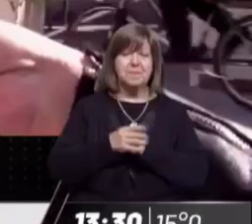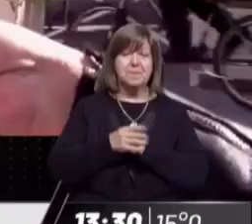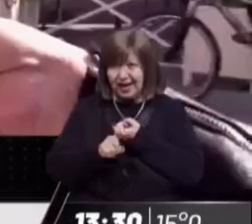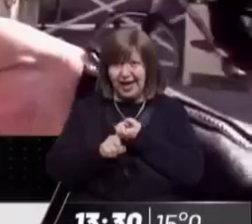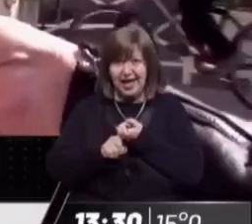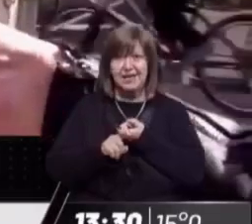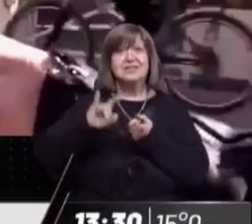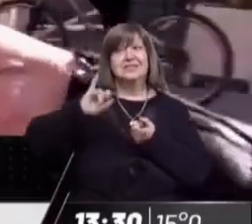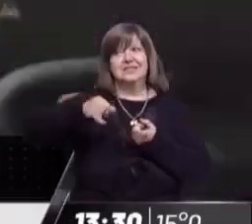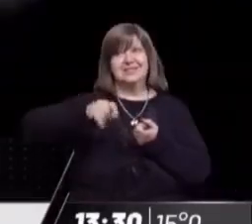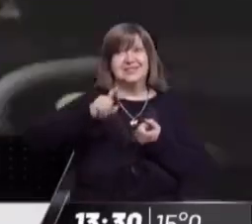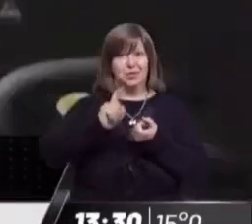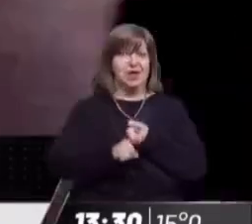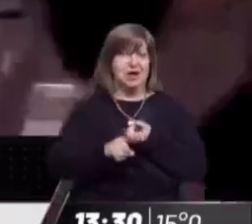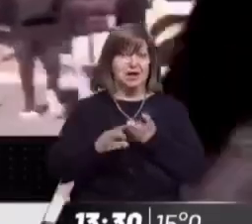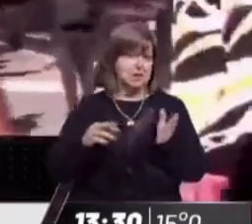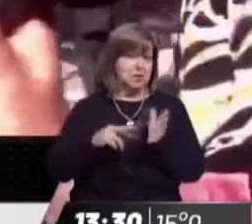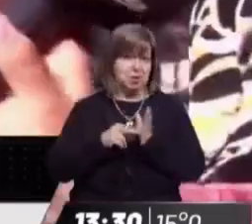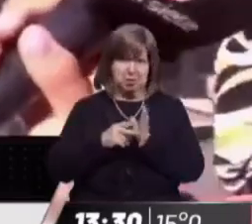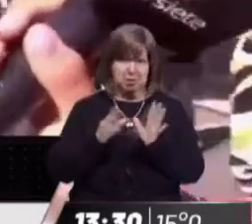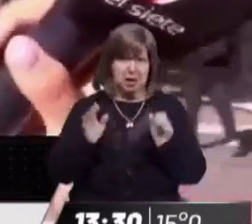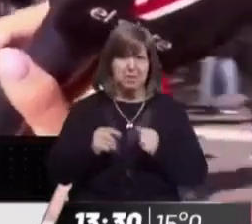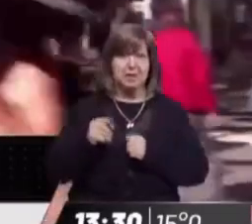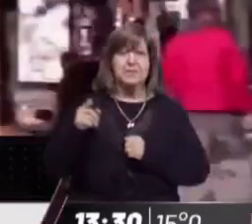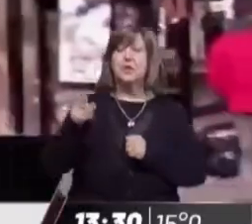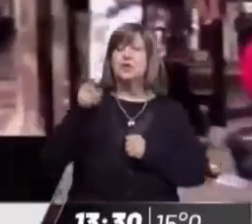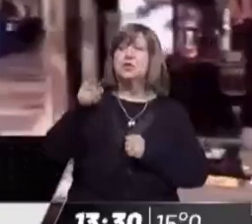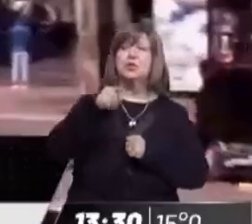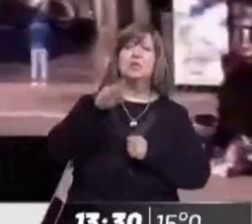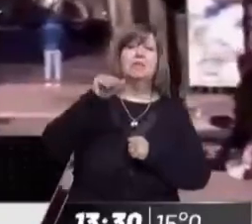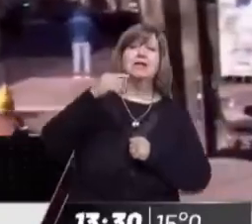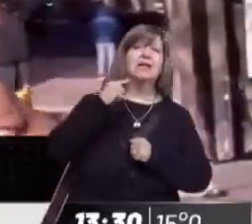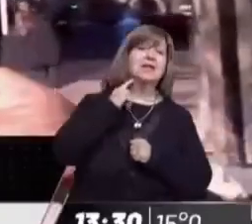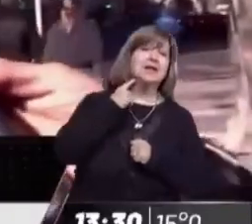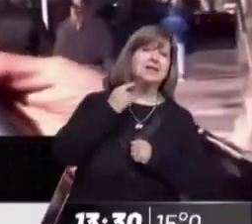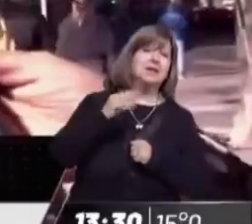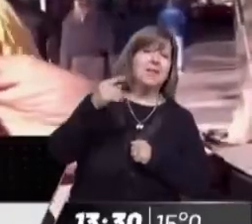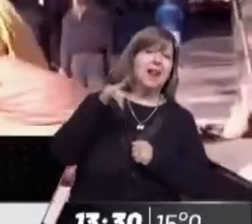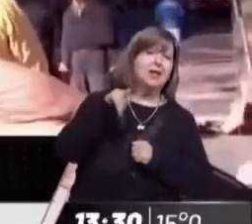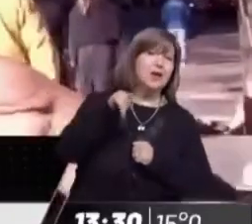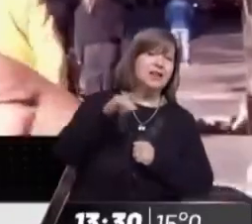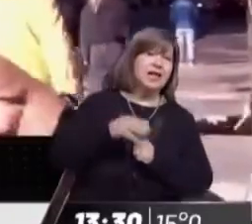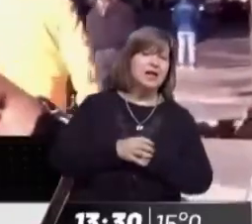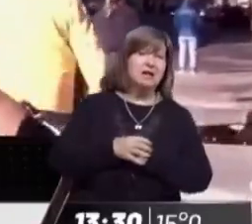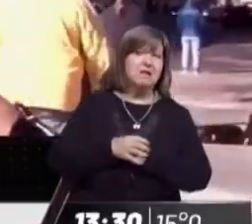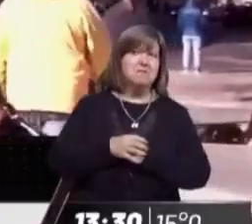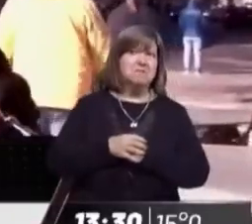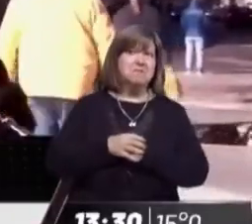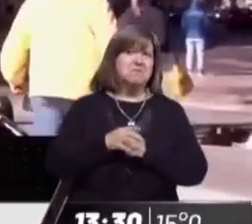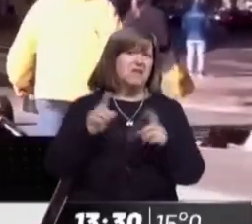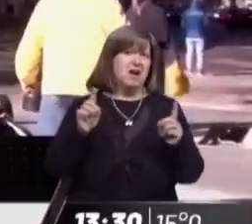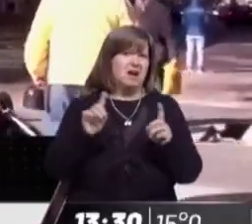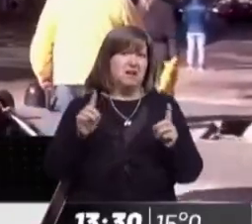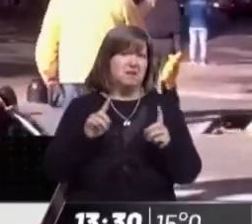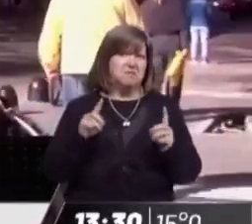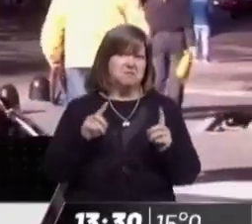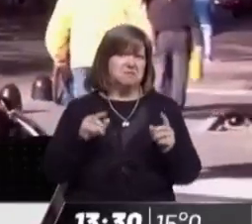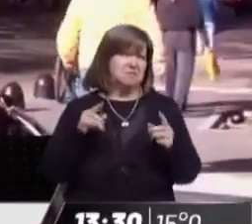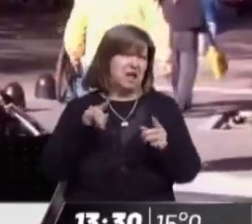lo que sea martes 13 qué ah un día más el